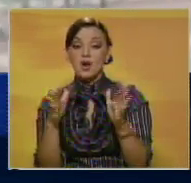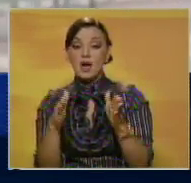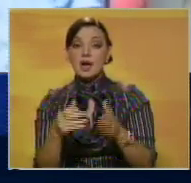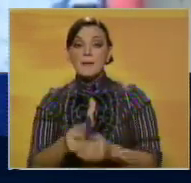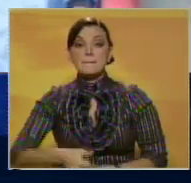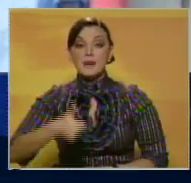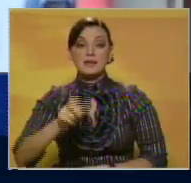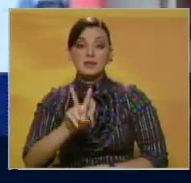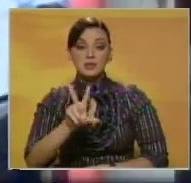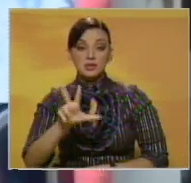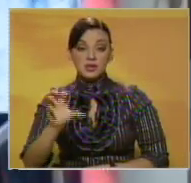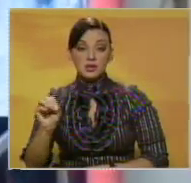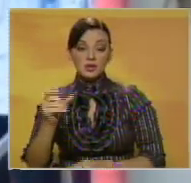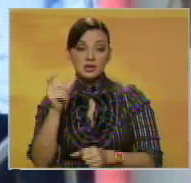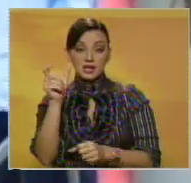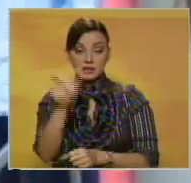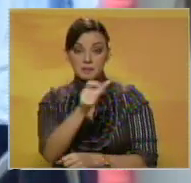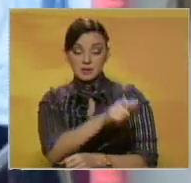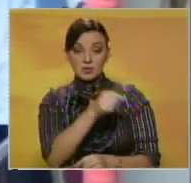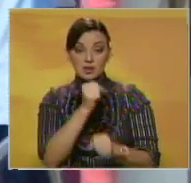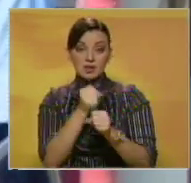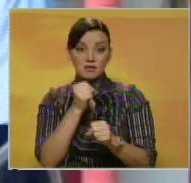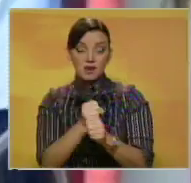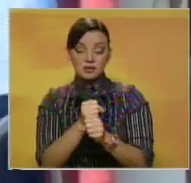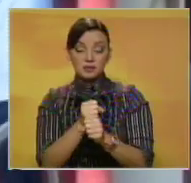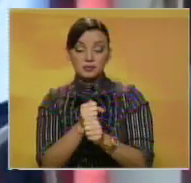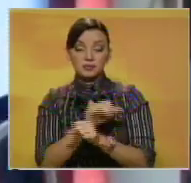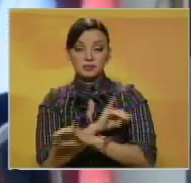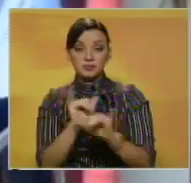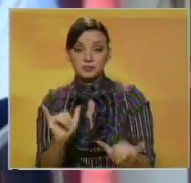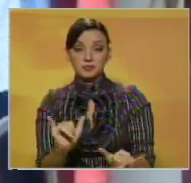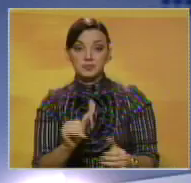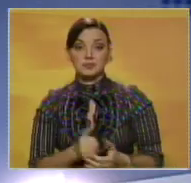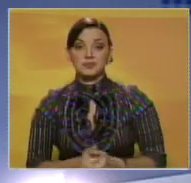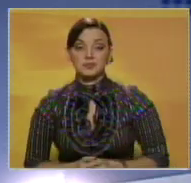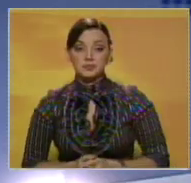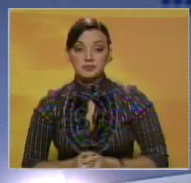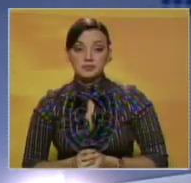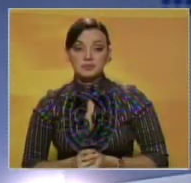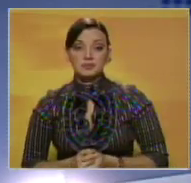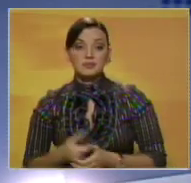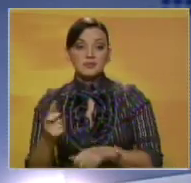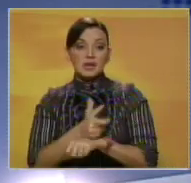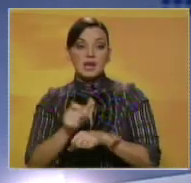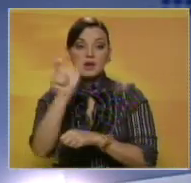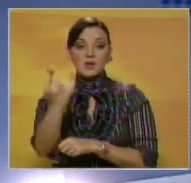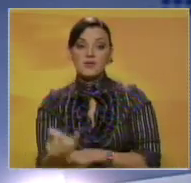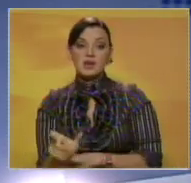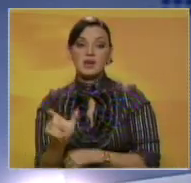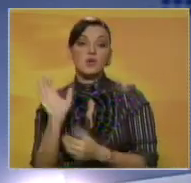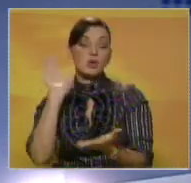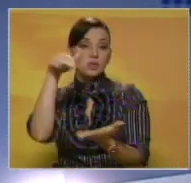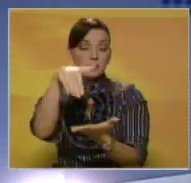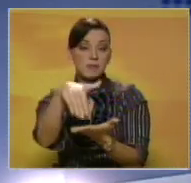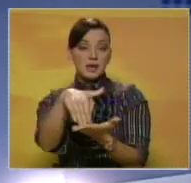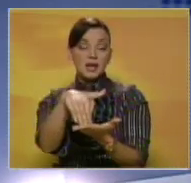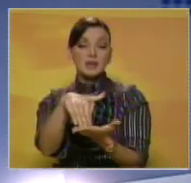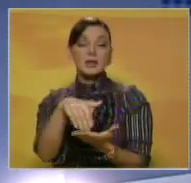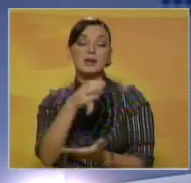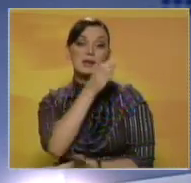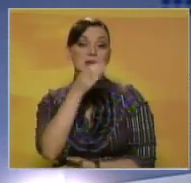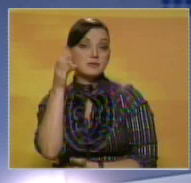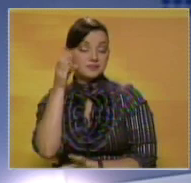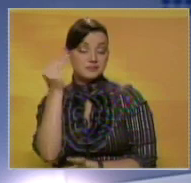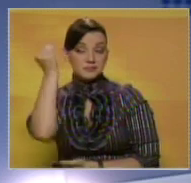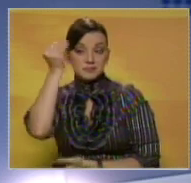empleos. Desde Telearagua, Joana Morales, Noticiero Venevisión. El gobernador de Miranda, Enrique Capriles, considera que